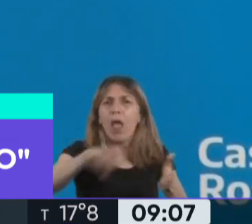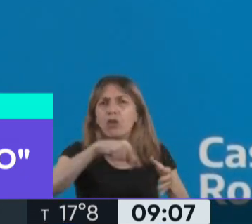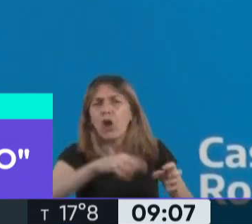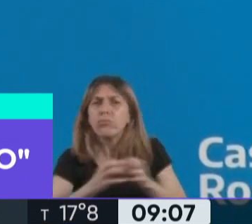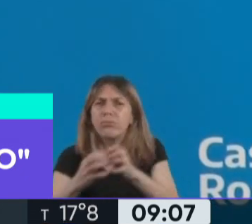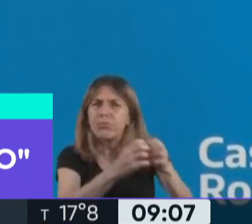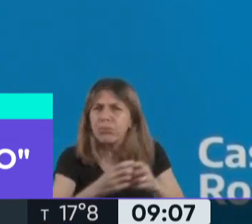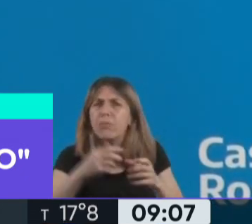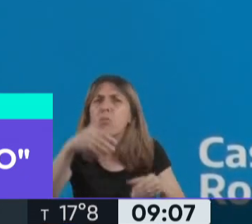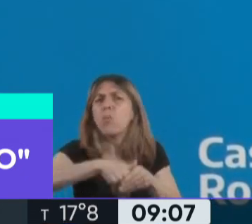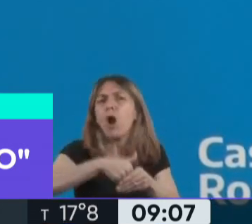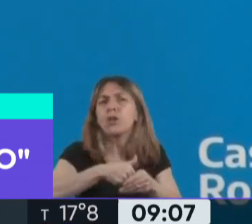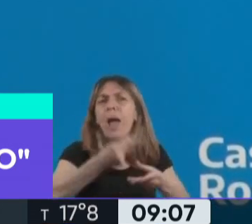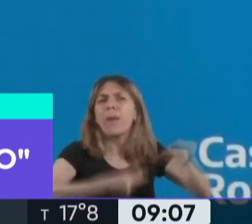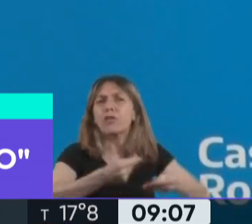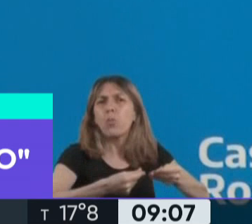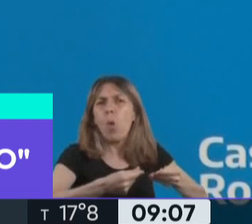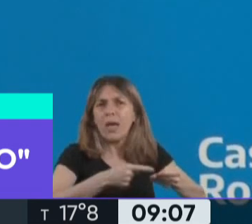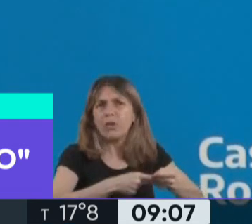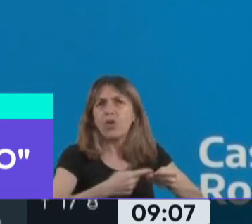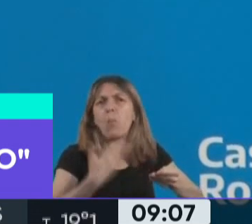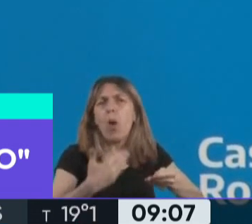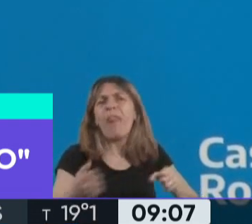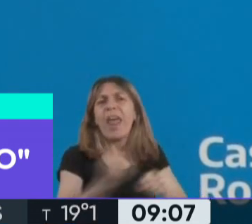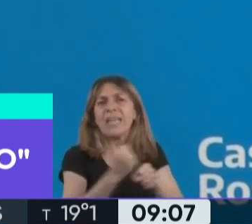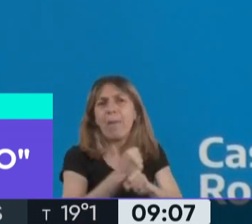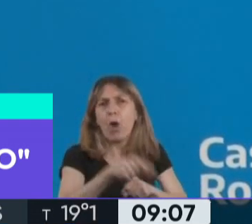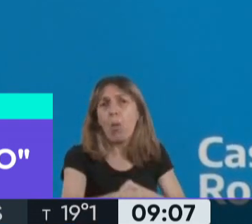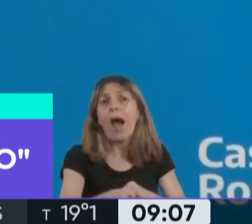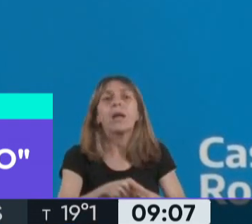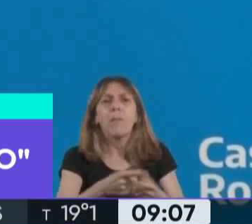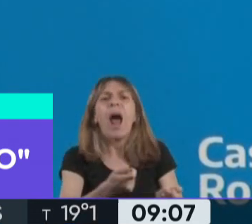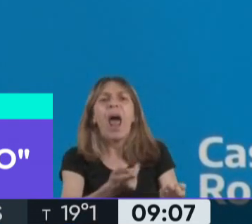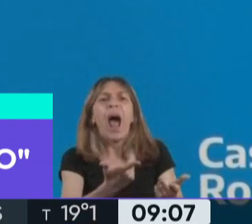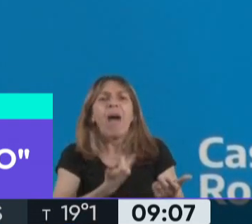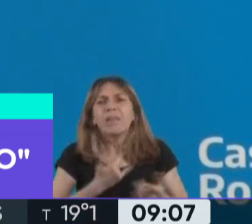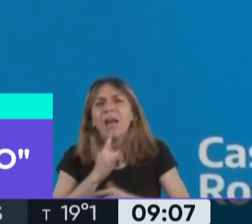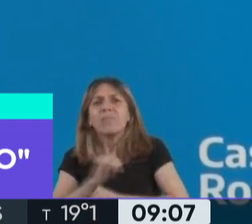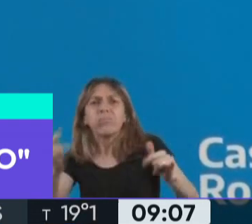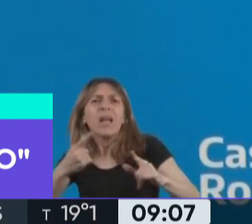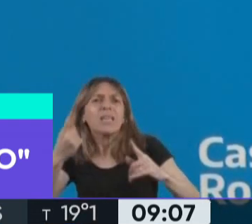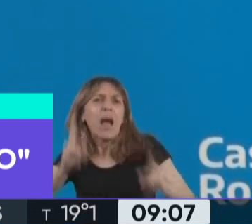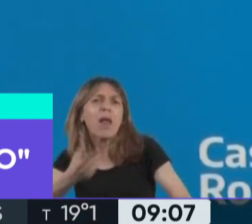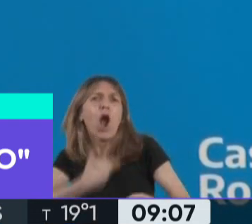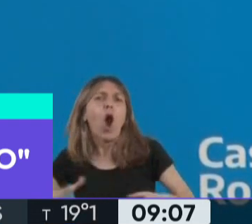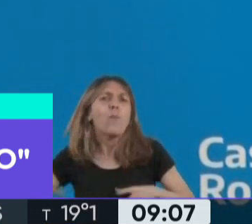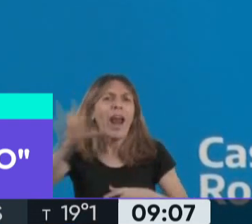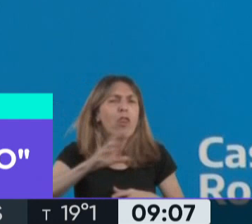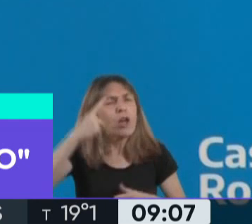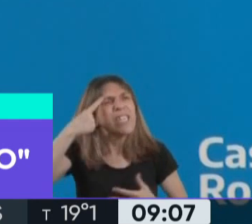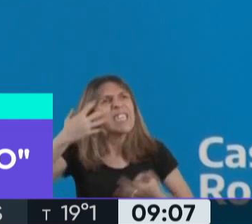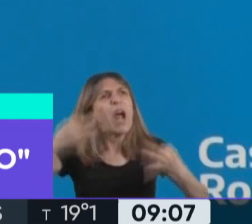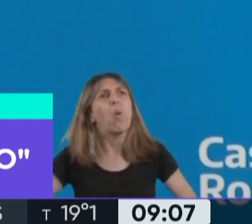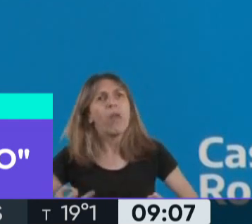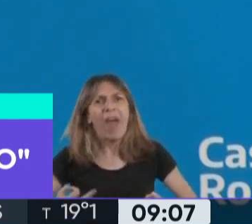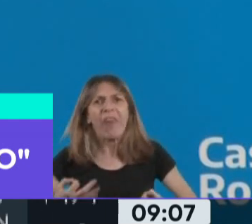sesione, vote el presupuesto y comience a darnos las certezas al Gobierno Nacional, a los gobernadores, pero sobre todo a los ciudadanos y las ciudadanas